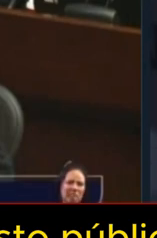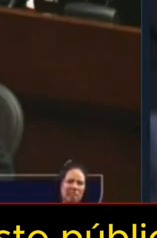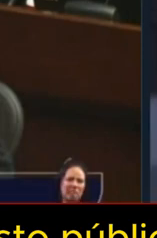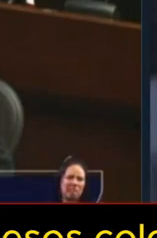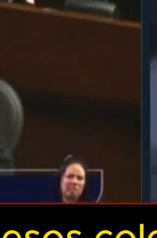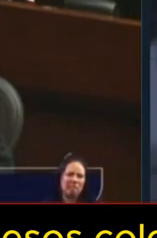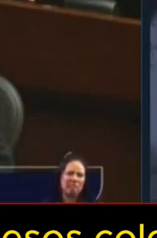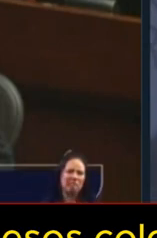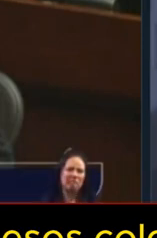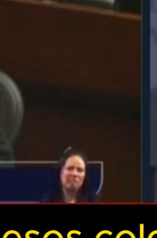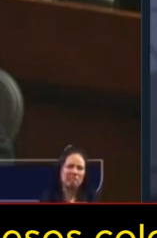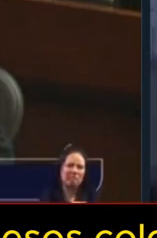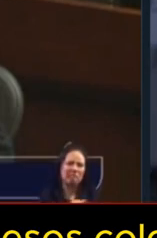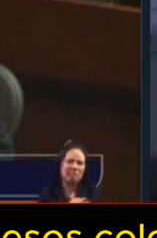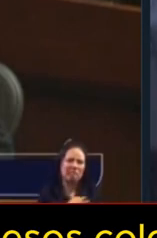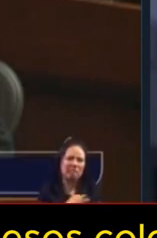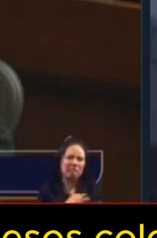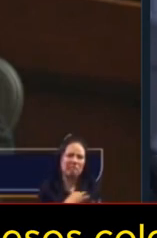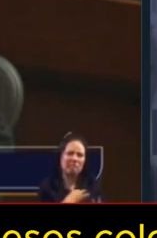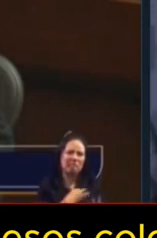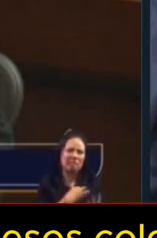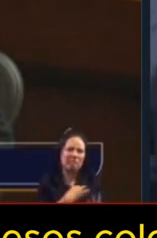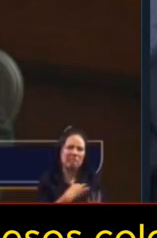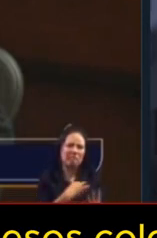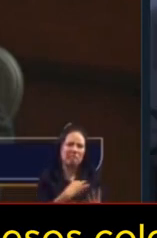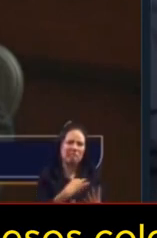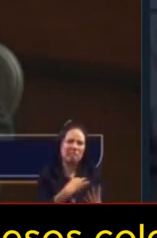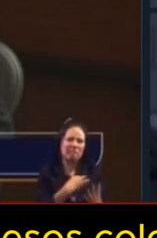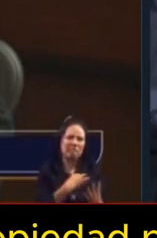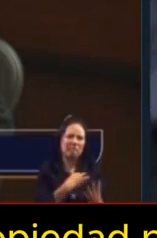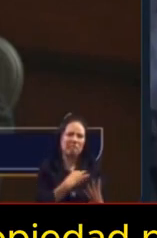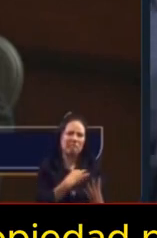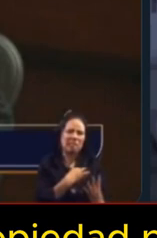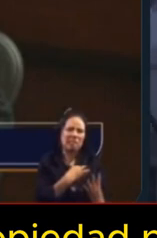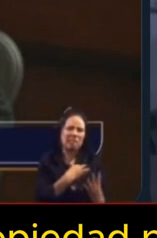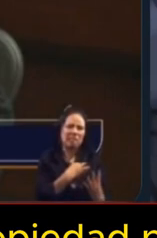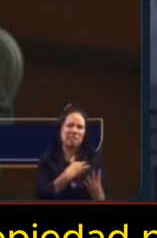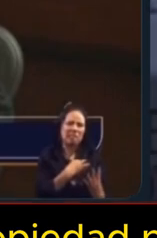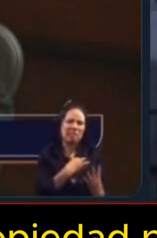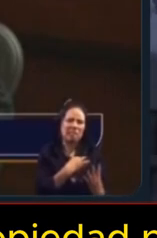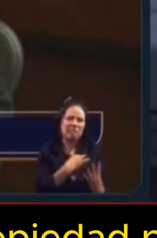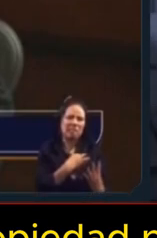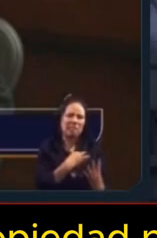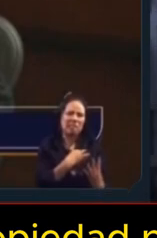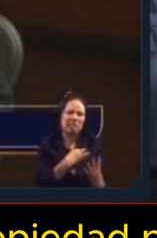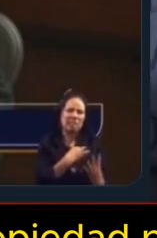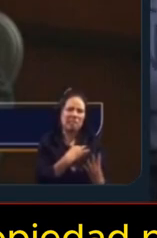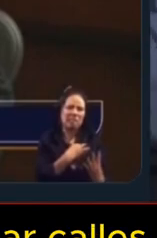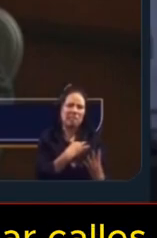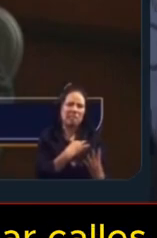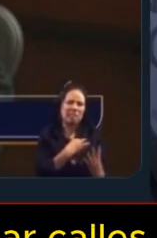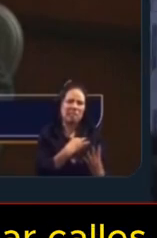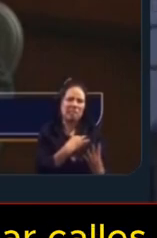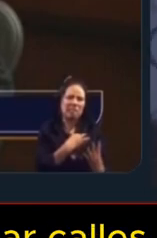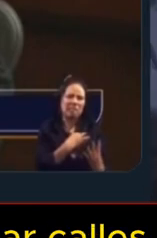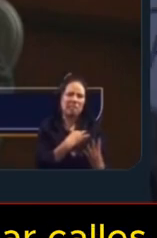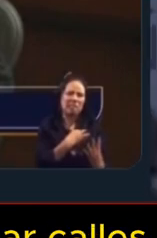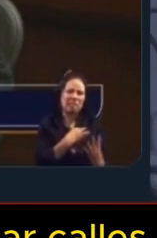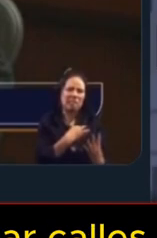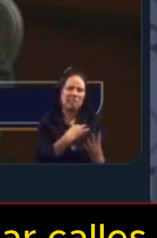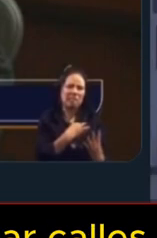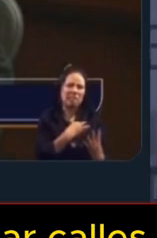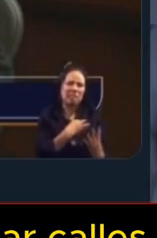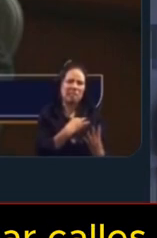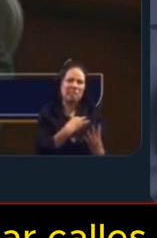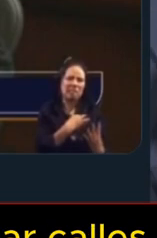presupuesto público este gobierno pretende financiar a esos colectivos probablemente para ir a invadir propiedad privada probablemente